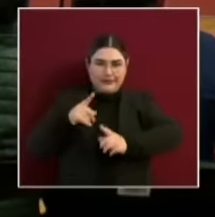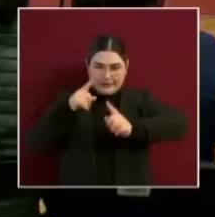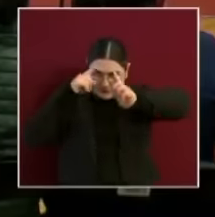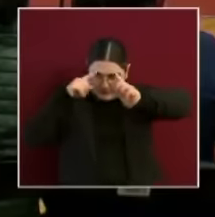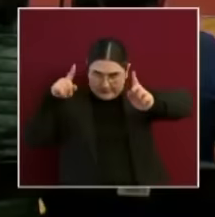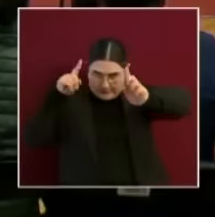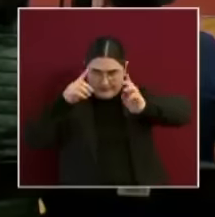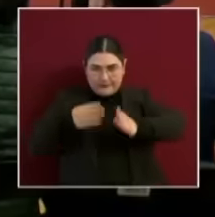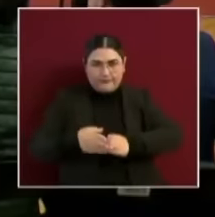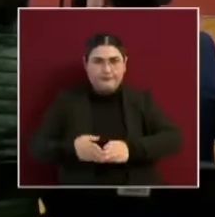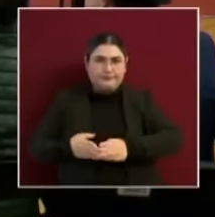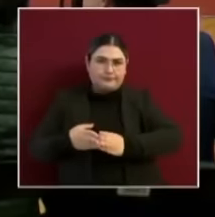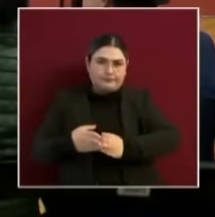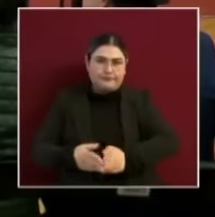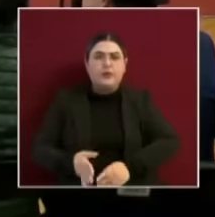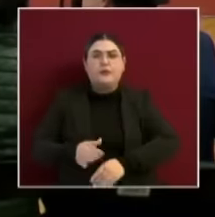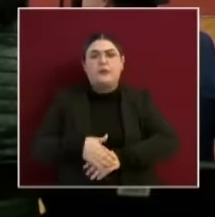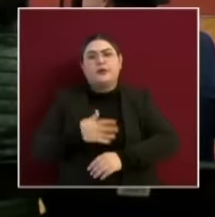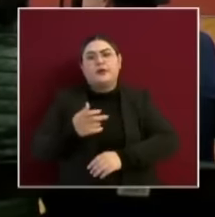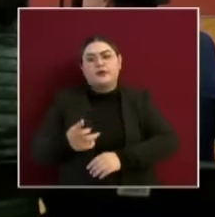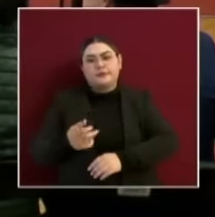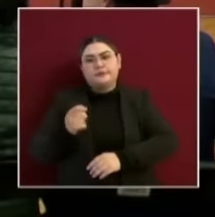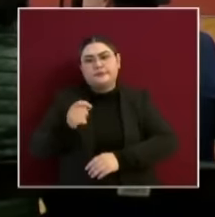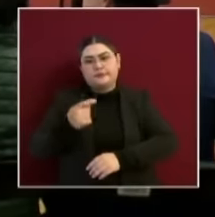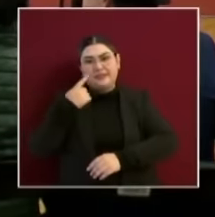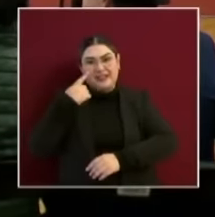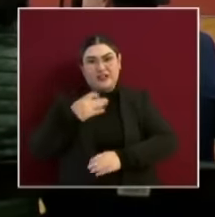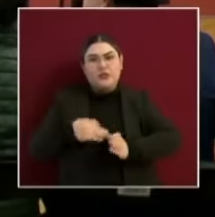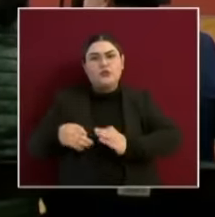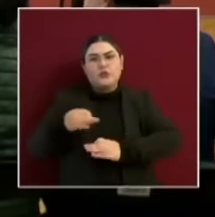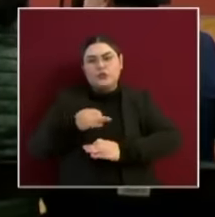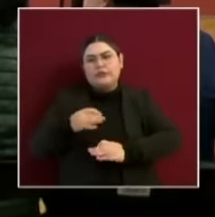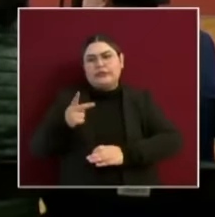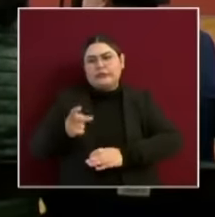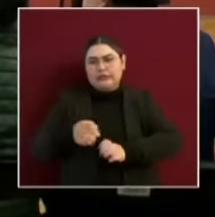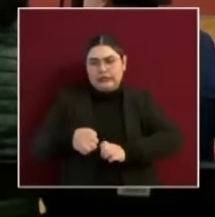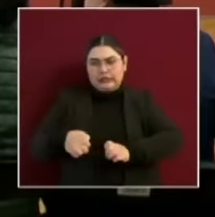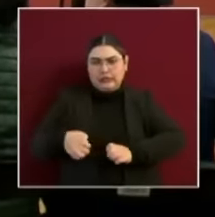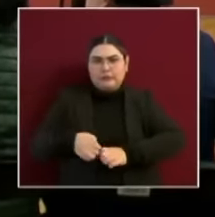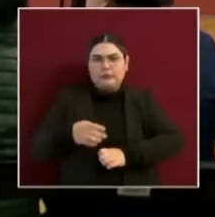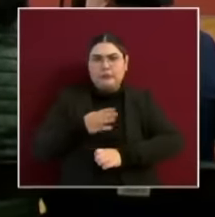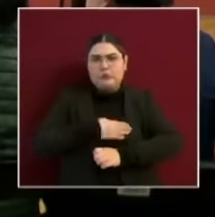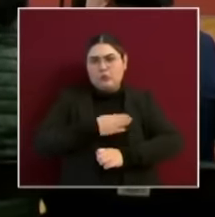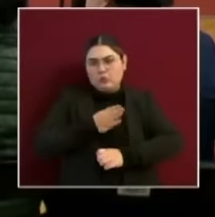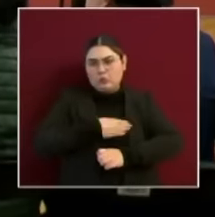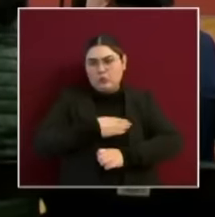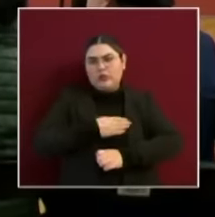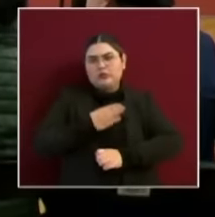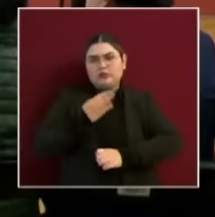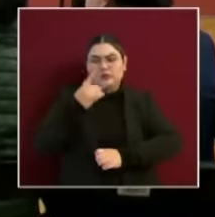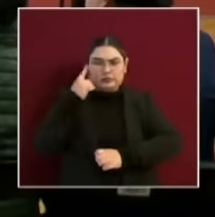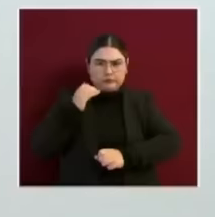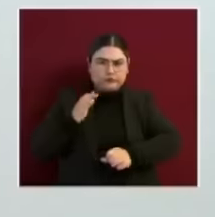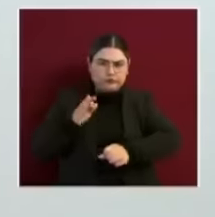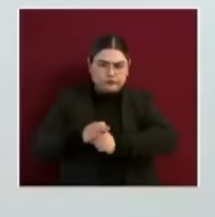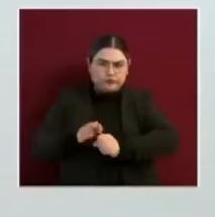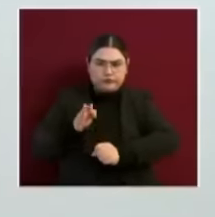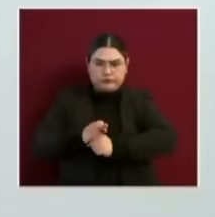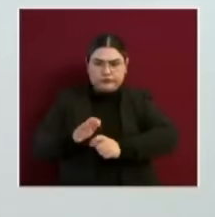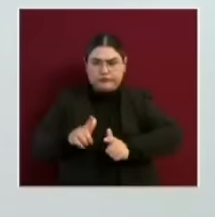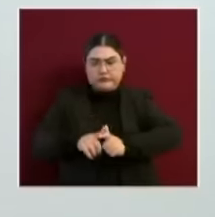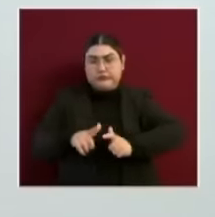son equipos de gran calado, de gran dimensión.